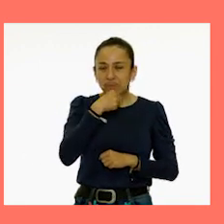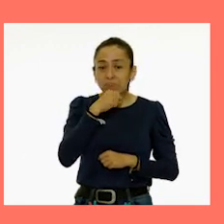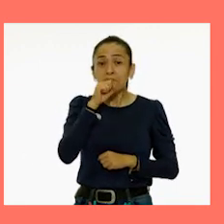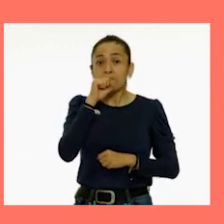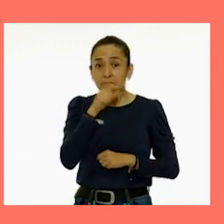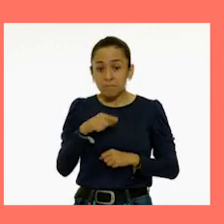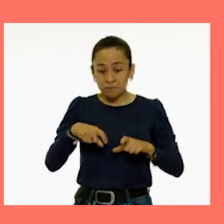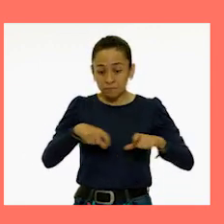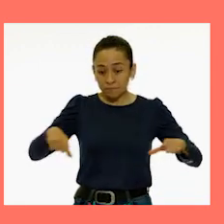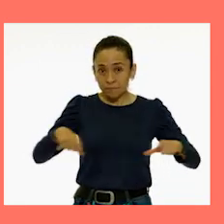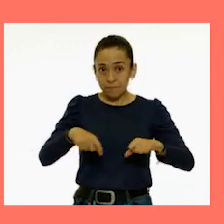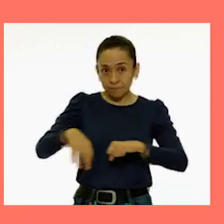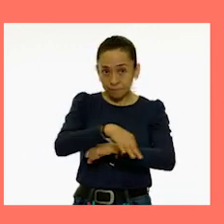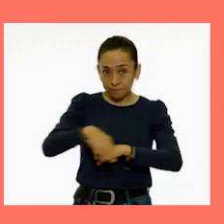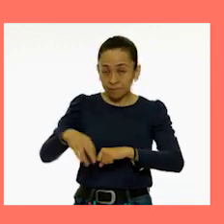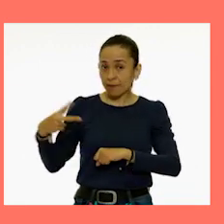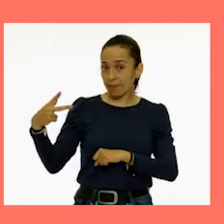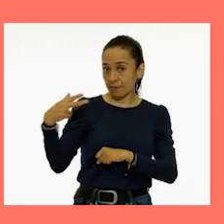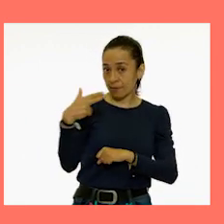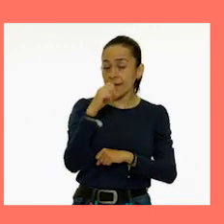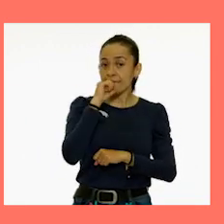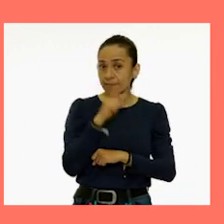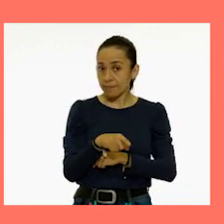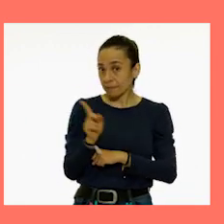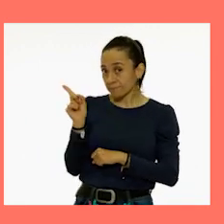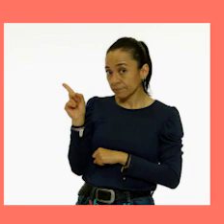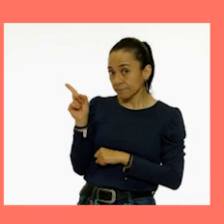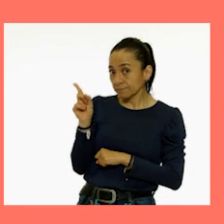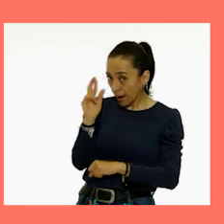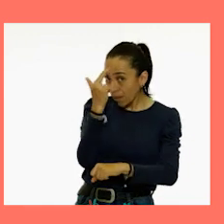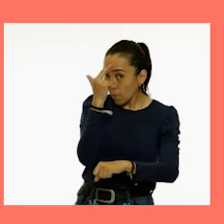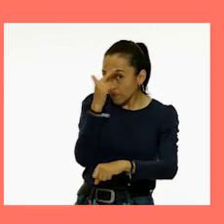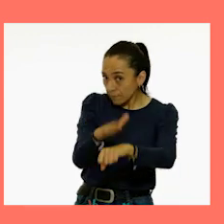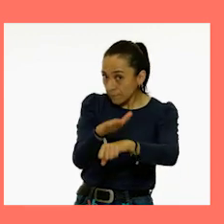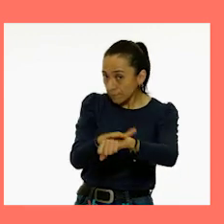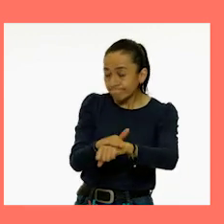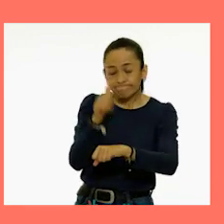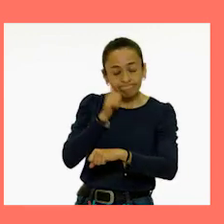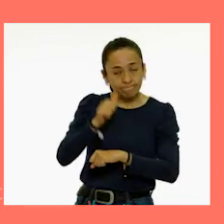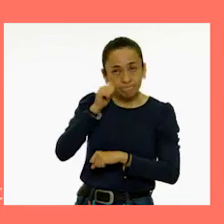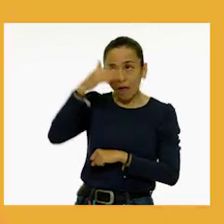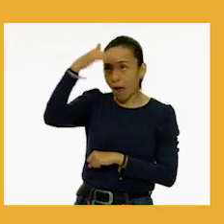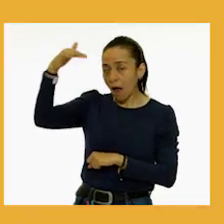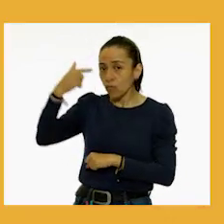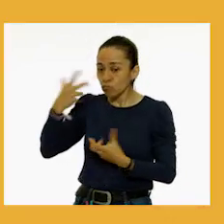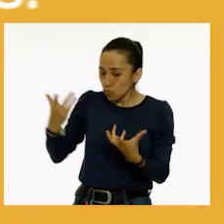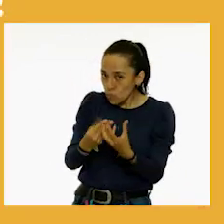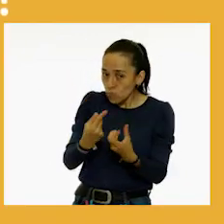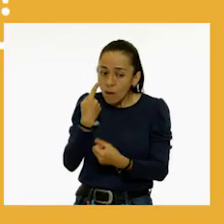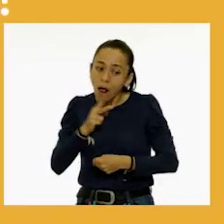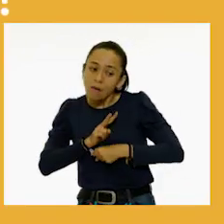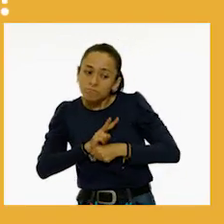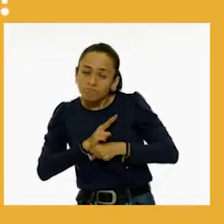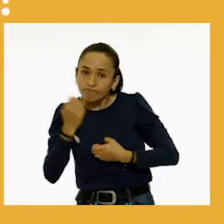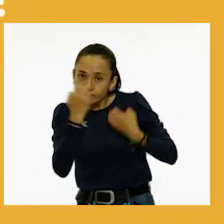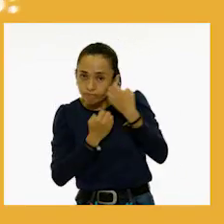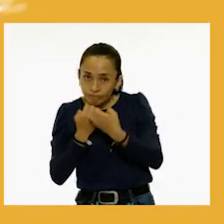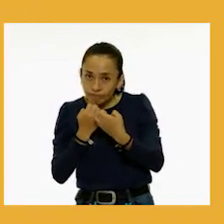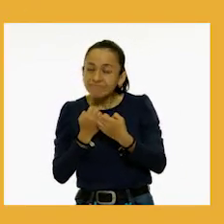y tijeras. Recuerda que la manipulación de estas debe estar supervisada por un adulto.